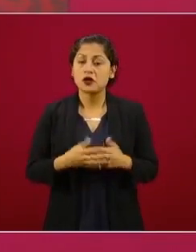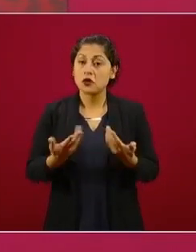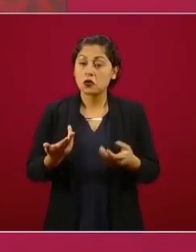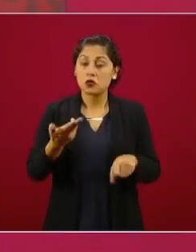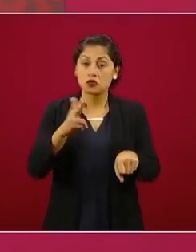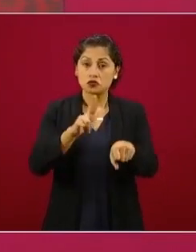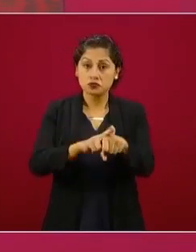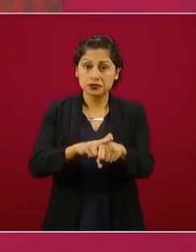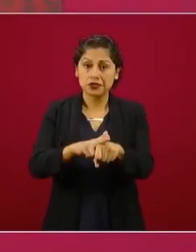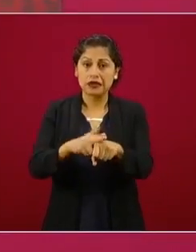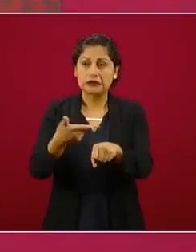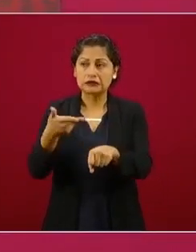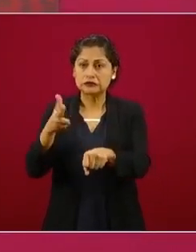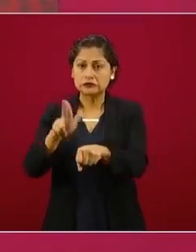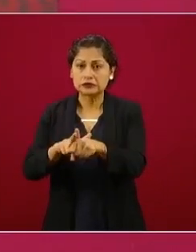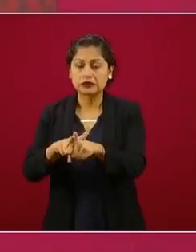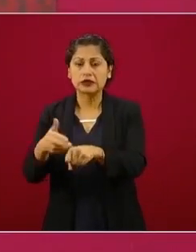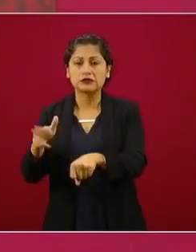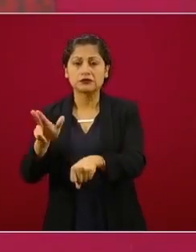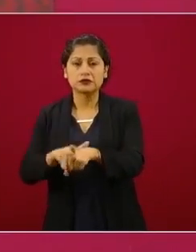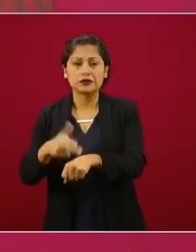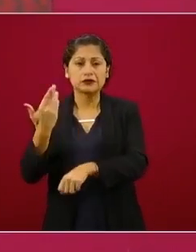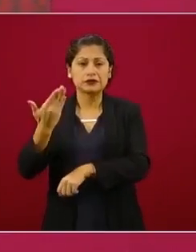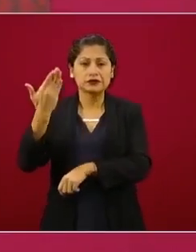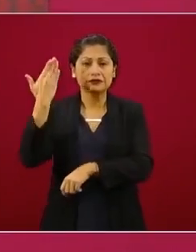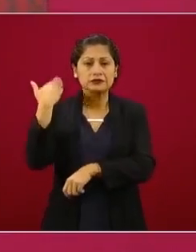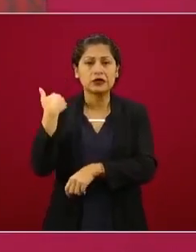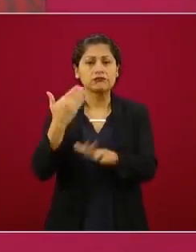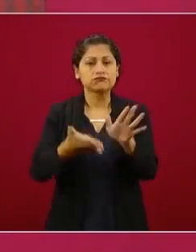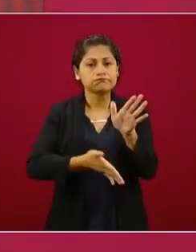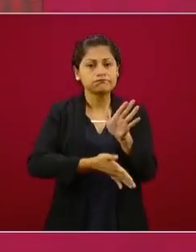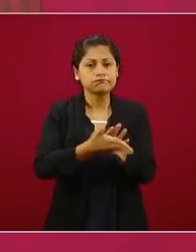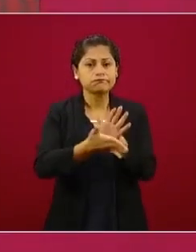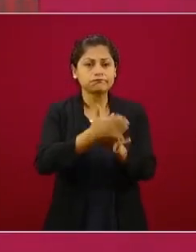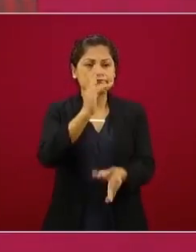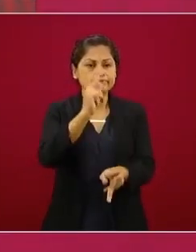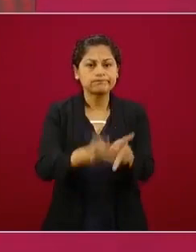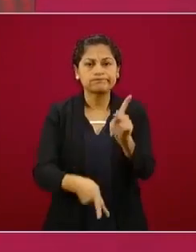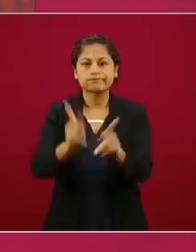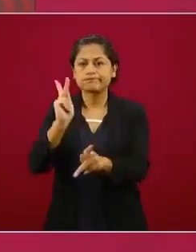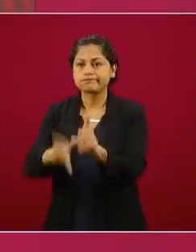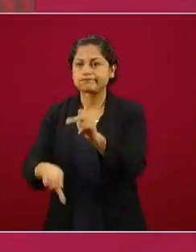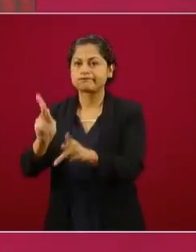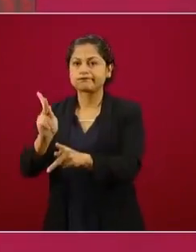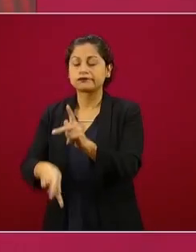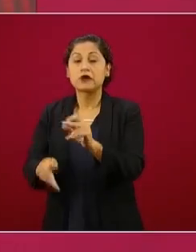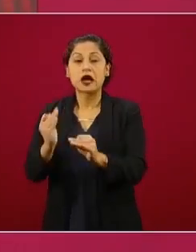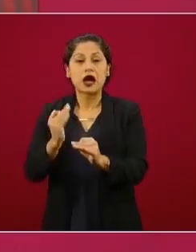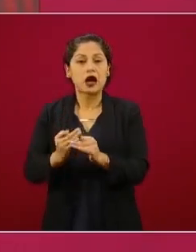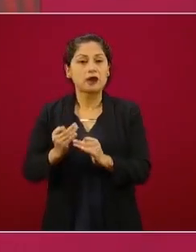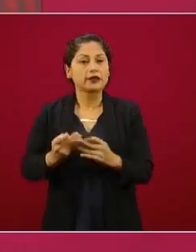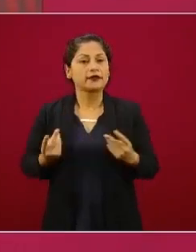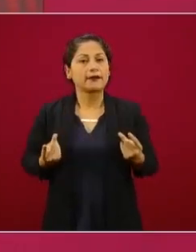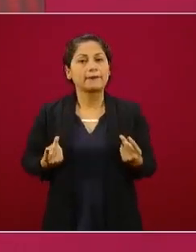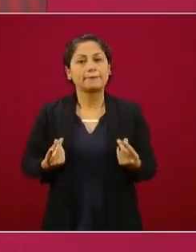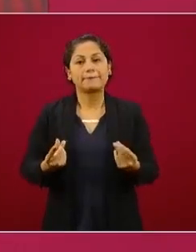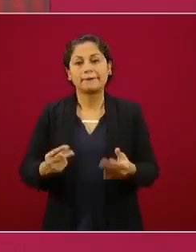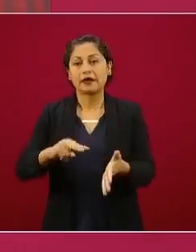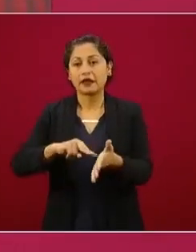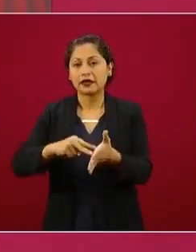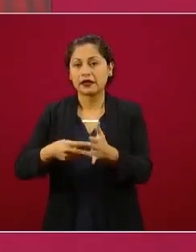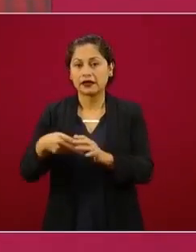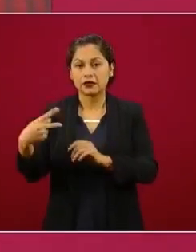quedado inconclusos los están terminando los ingenieros